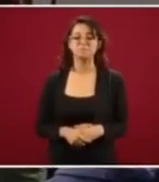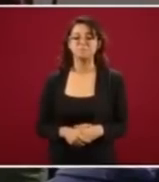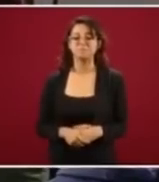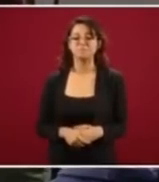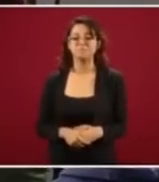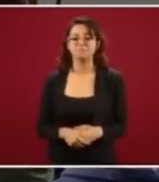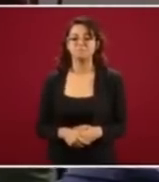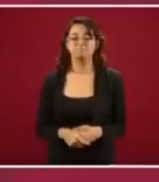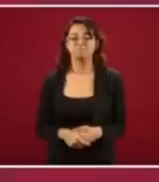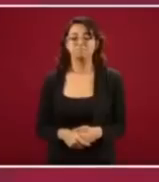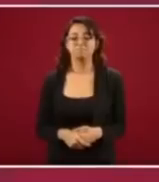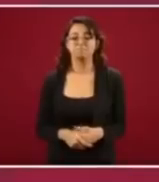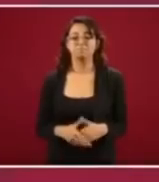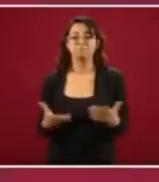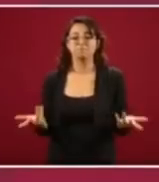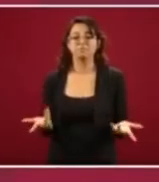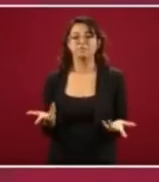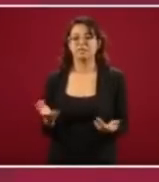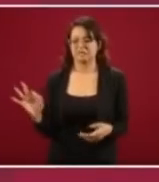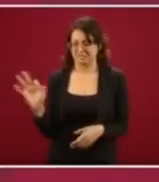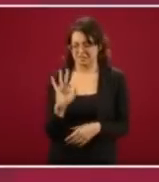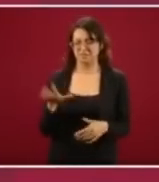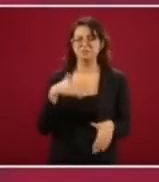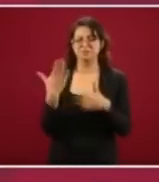Y no descartamos los sábados y los domingos.